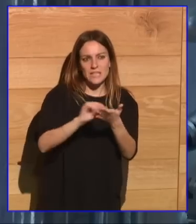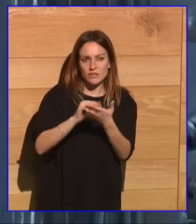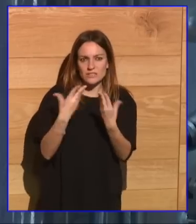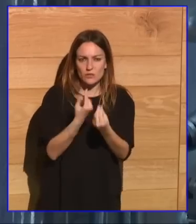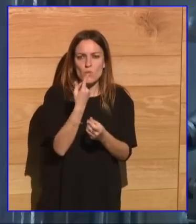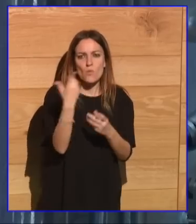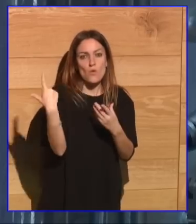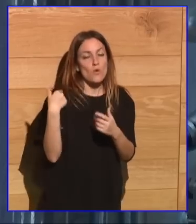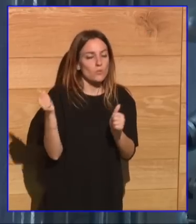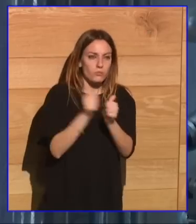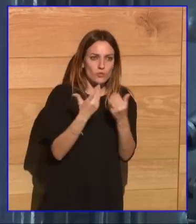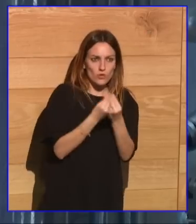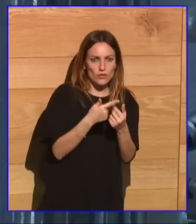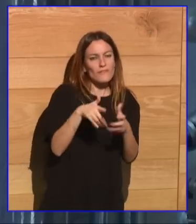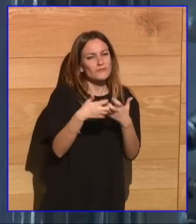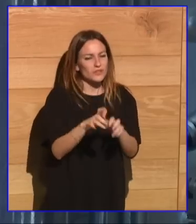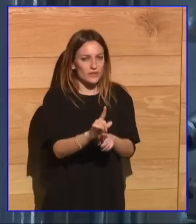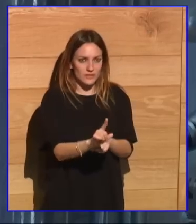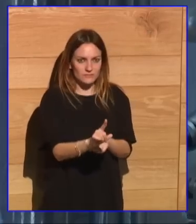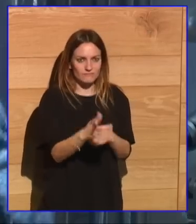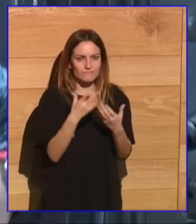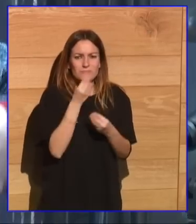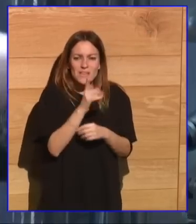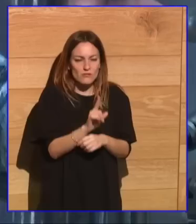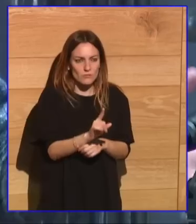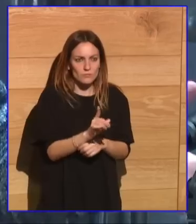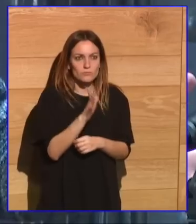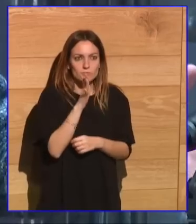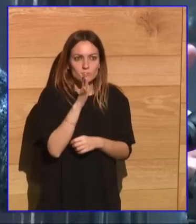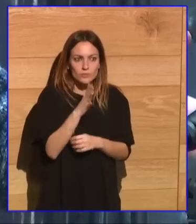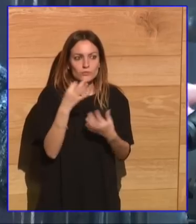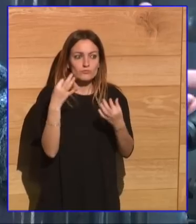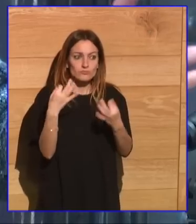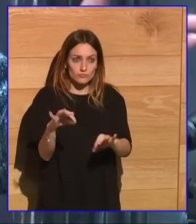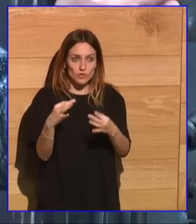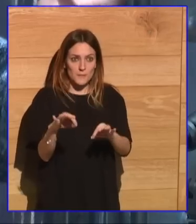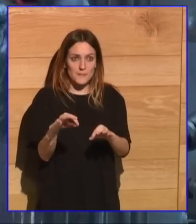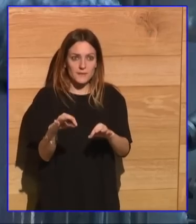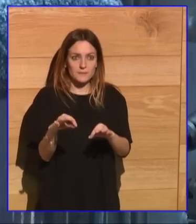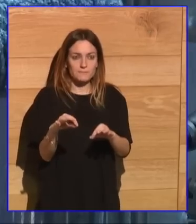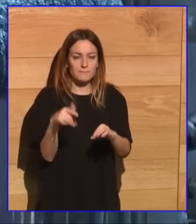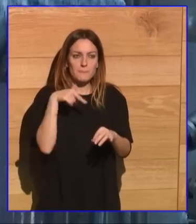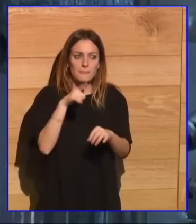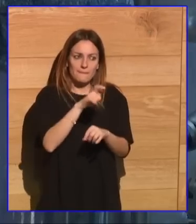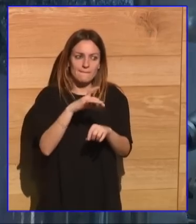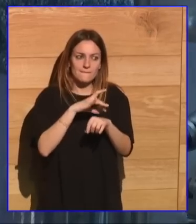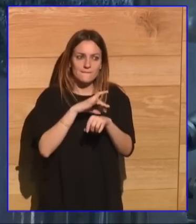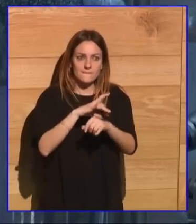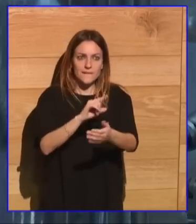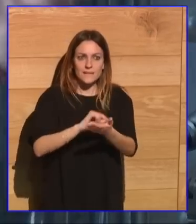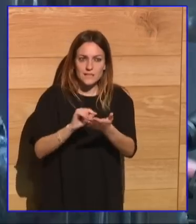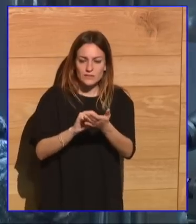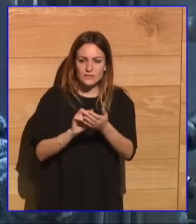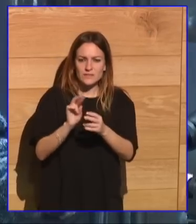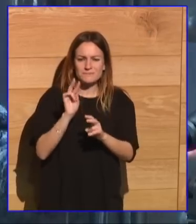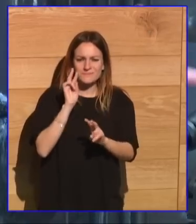recuerdo. No funcionó bien. Y no funcionó bien porque normalmente los guionistas miran con